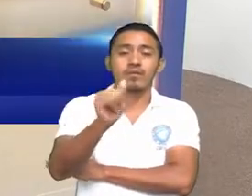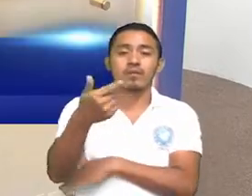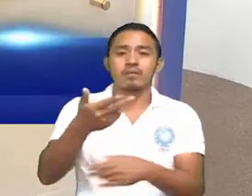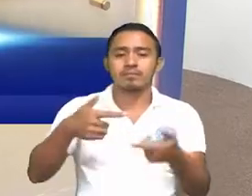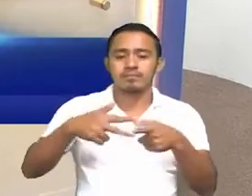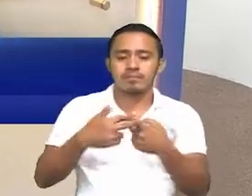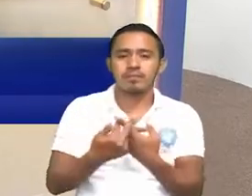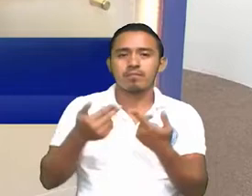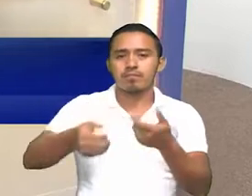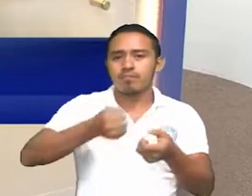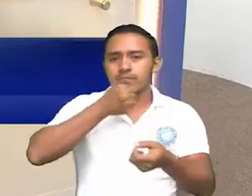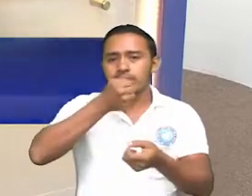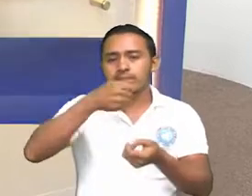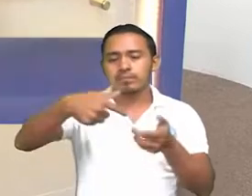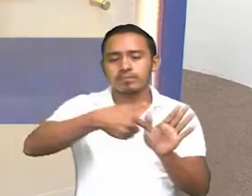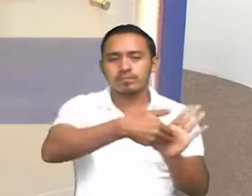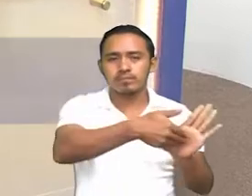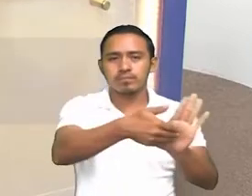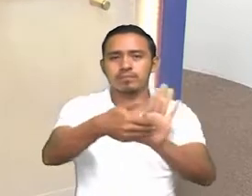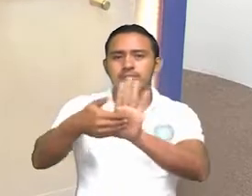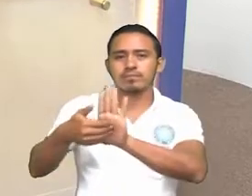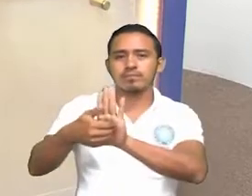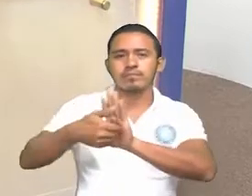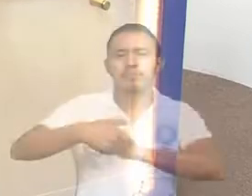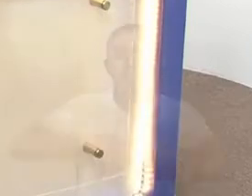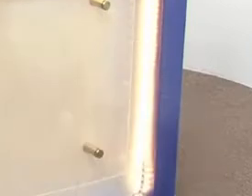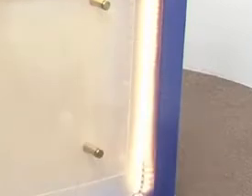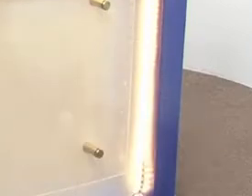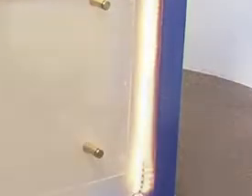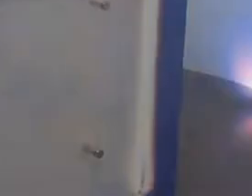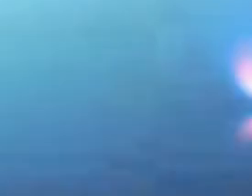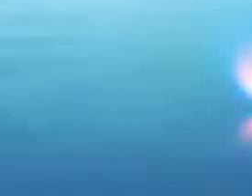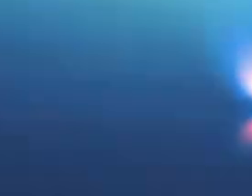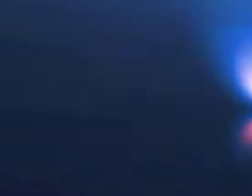noticias de esta edición con los principales titulares.